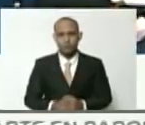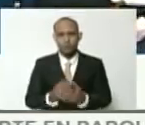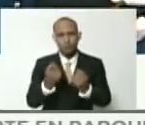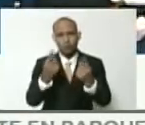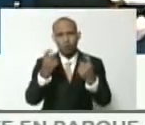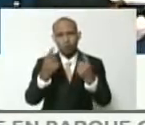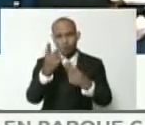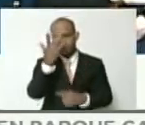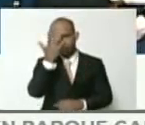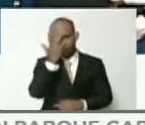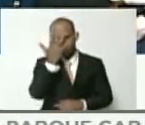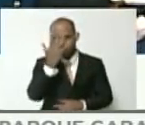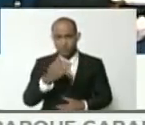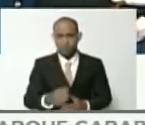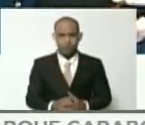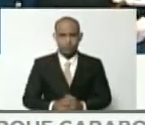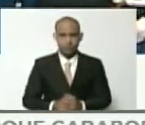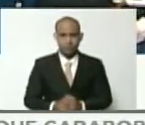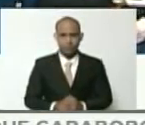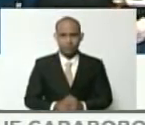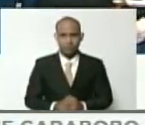11 de febrero